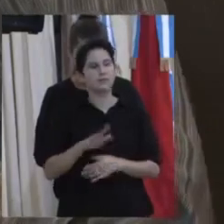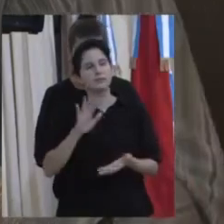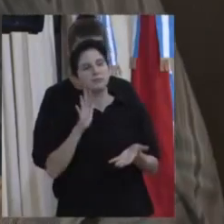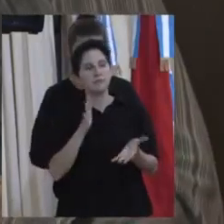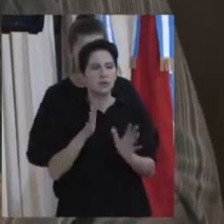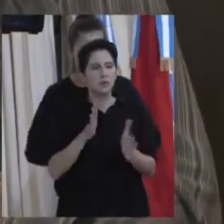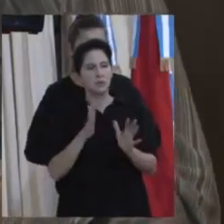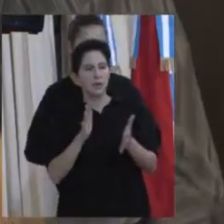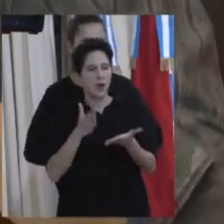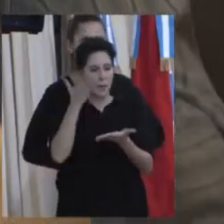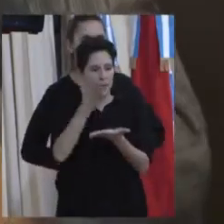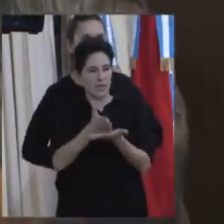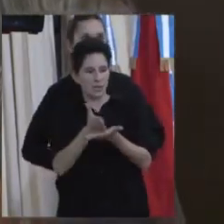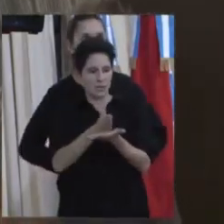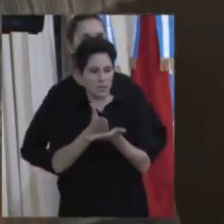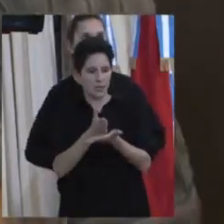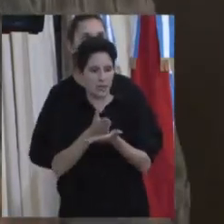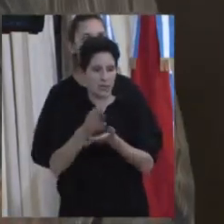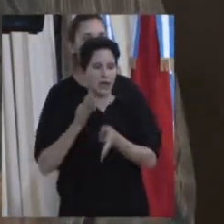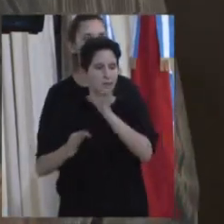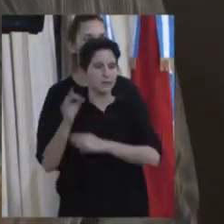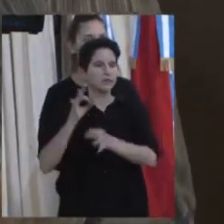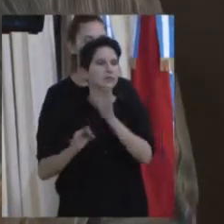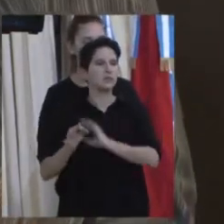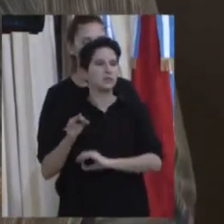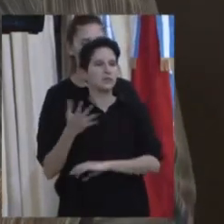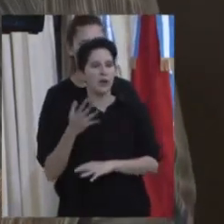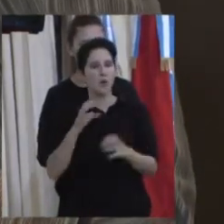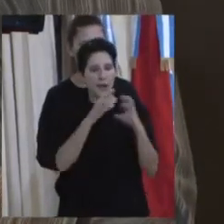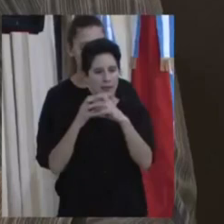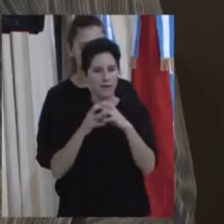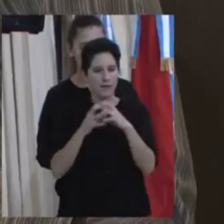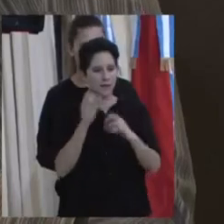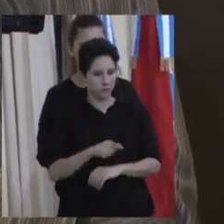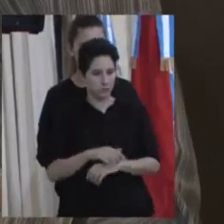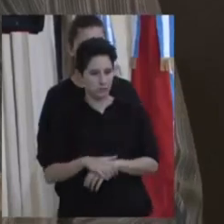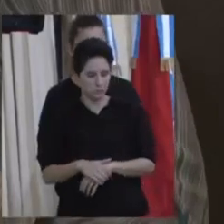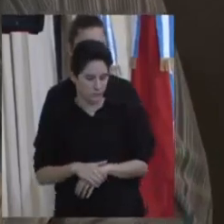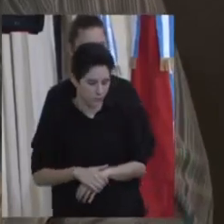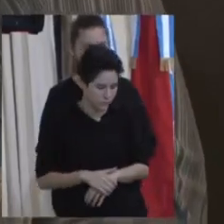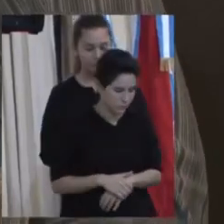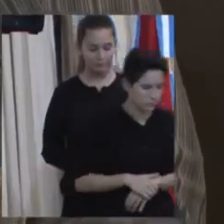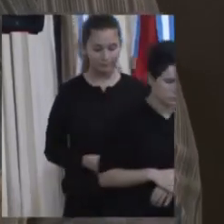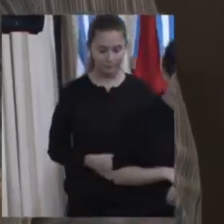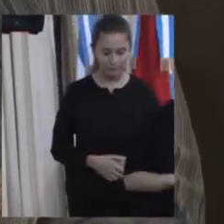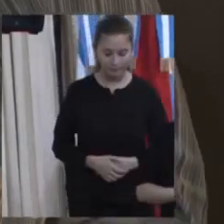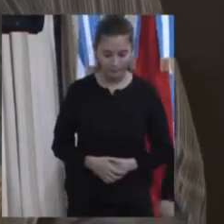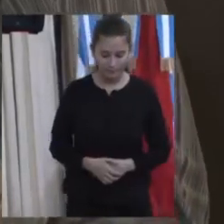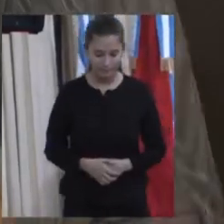mitad del siglo están signados por ese debate, pero que a partir